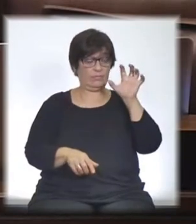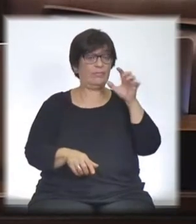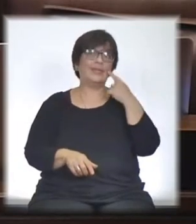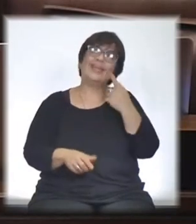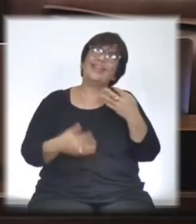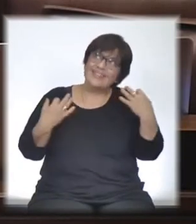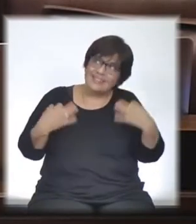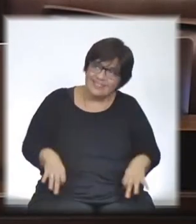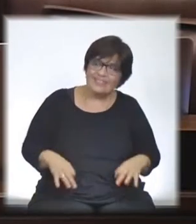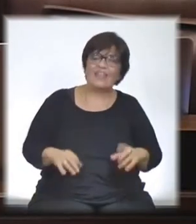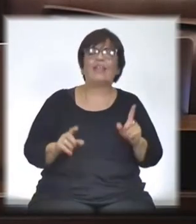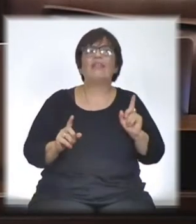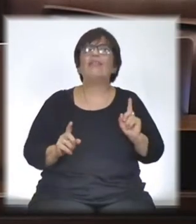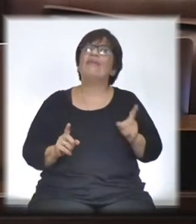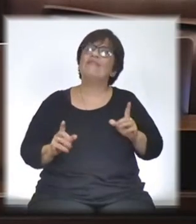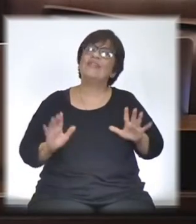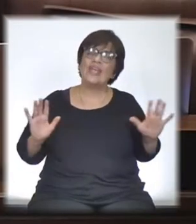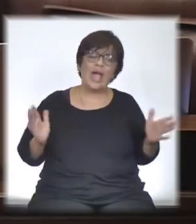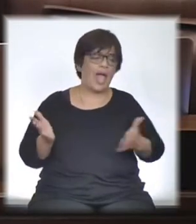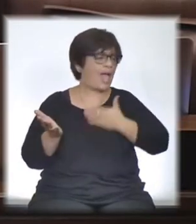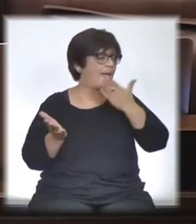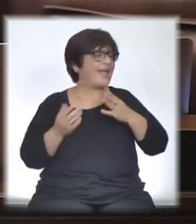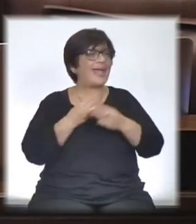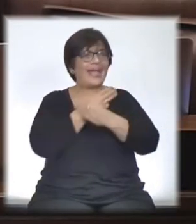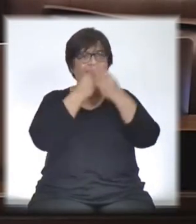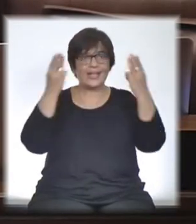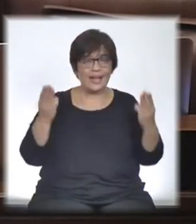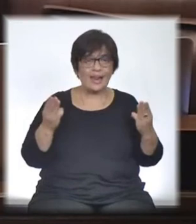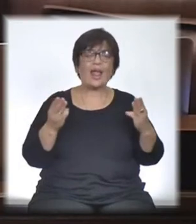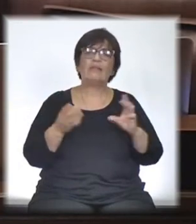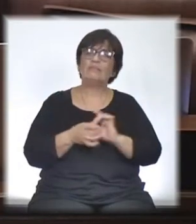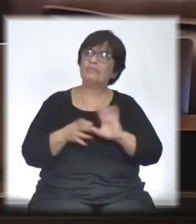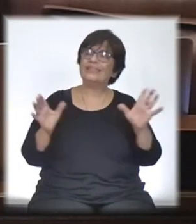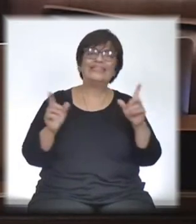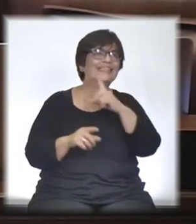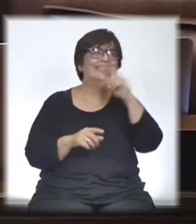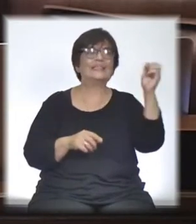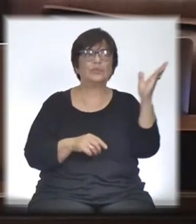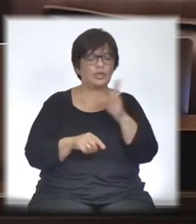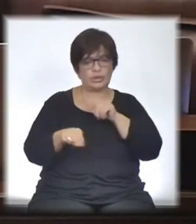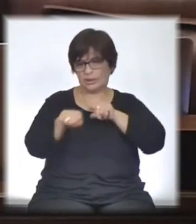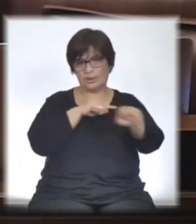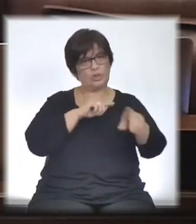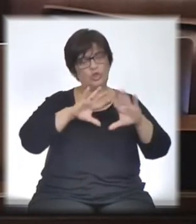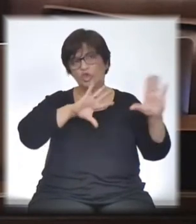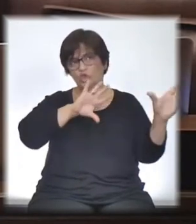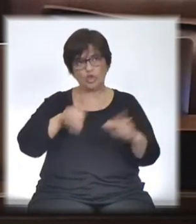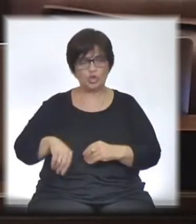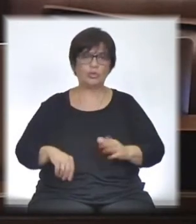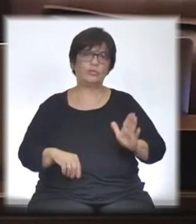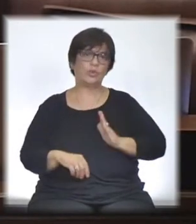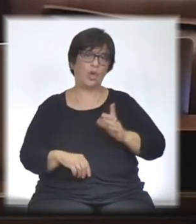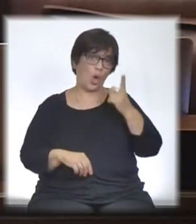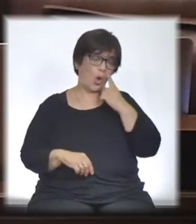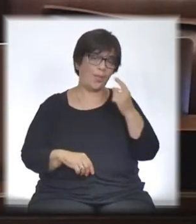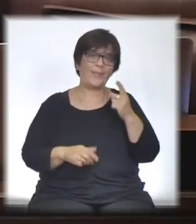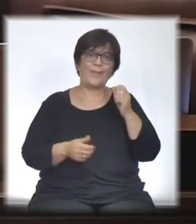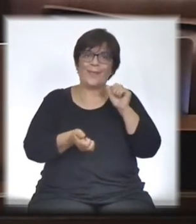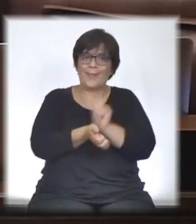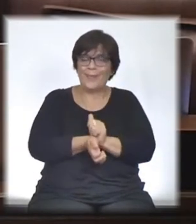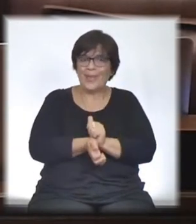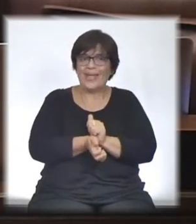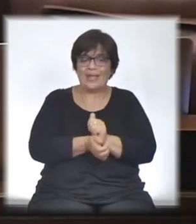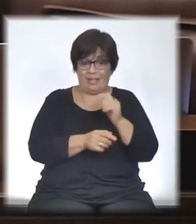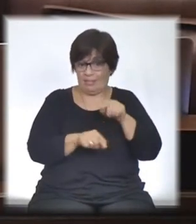hubiera correspondido, y ese era el clamor de la ciudadanía, la liberación total e inmediata de todas las y los presos,